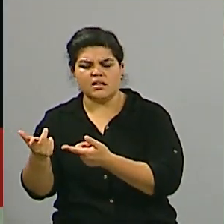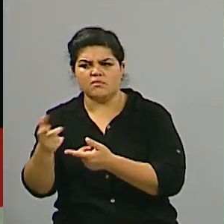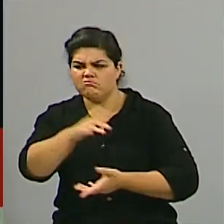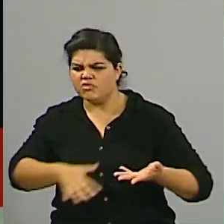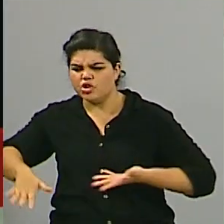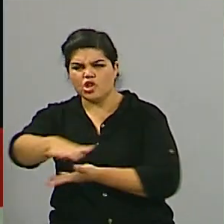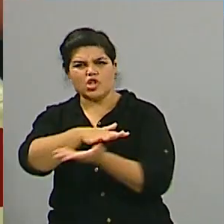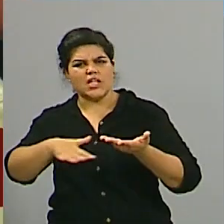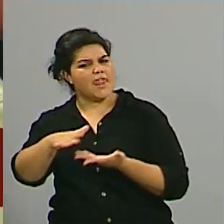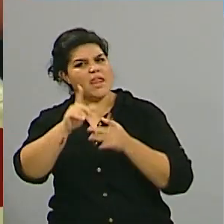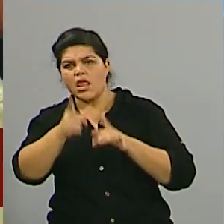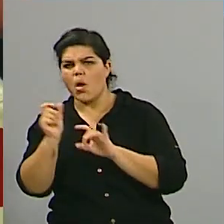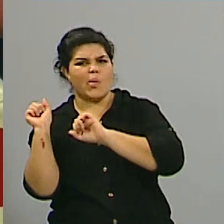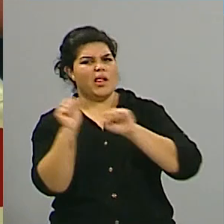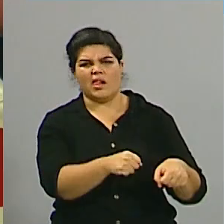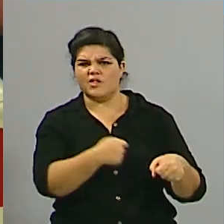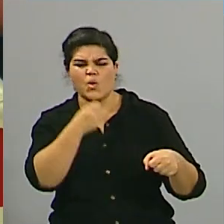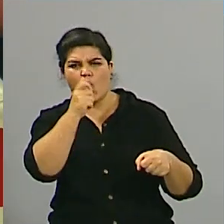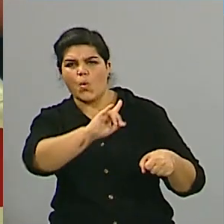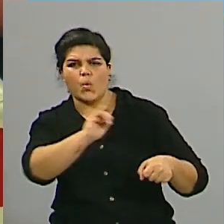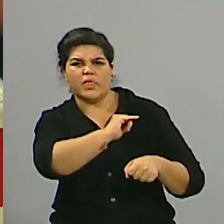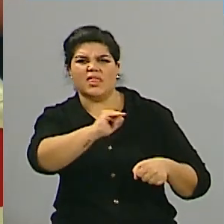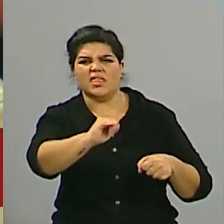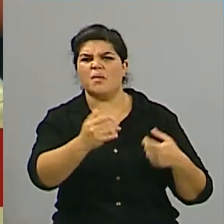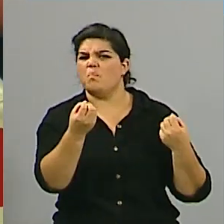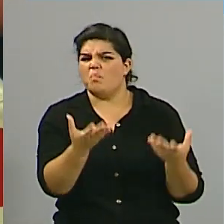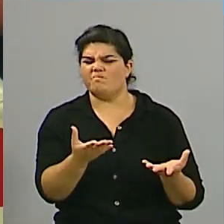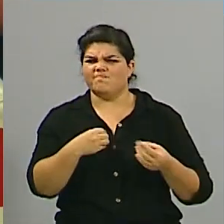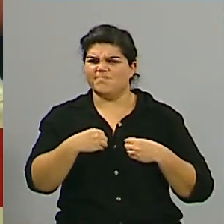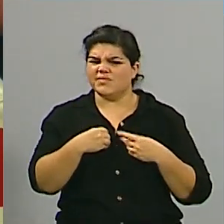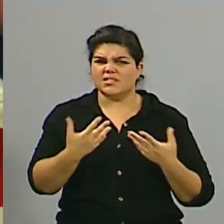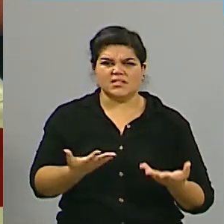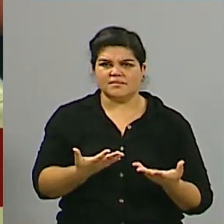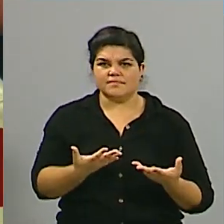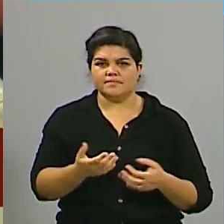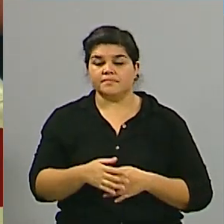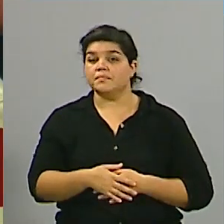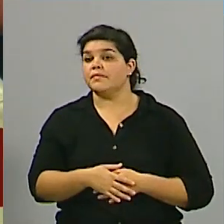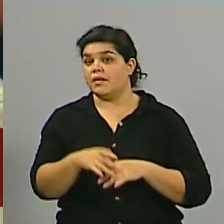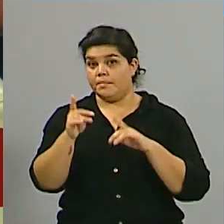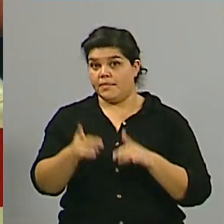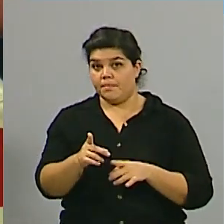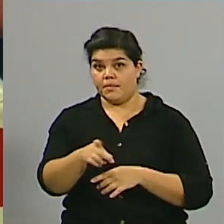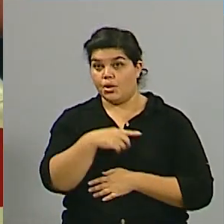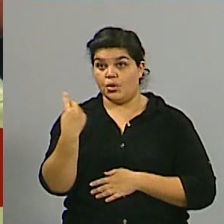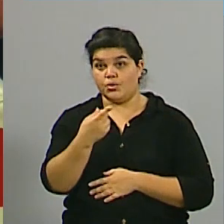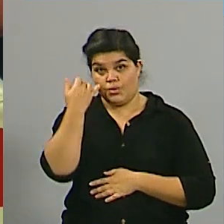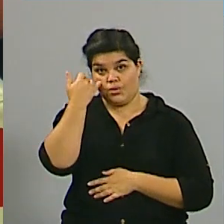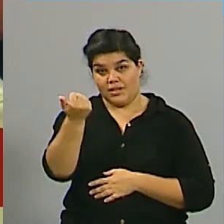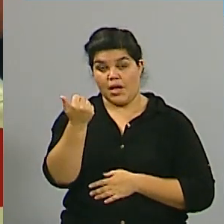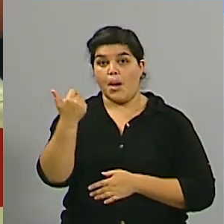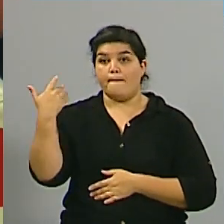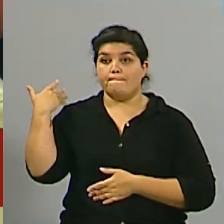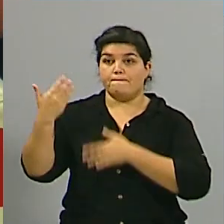penoso. Sí, bueno, la verdad es que nosotros estamos atravesando un proceso,